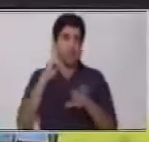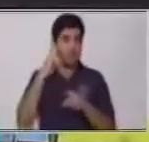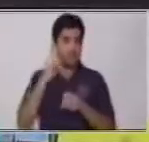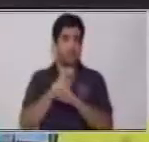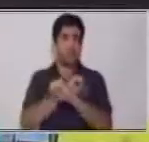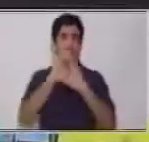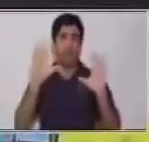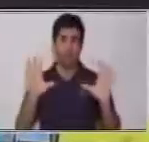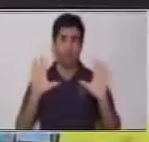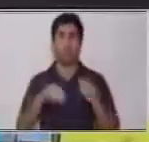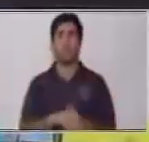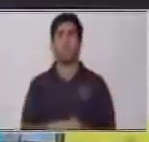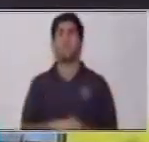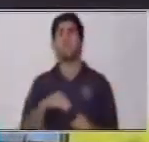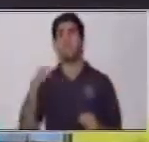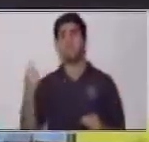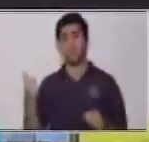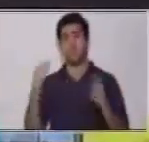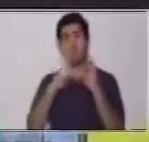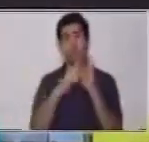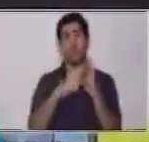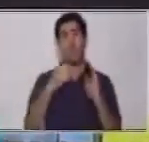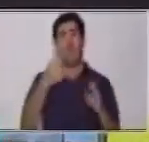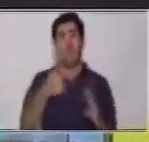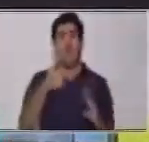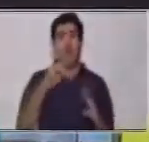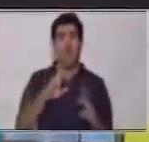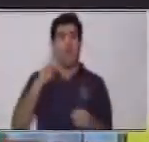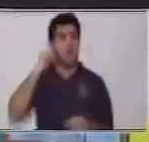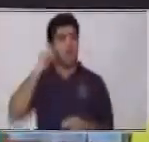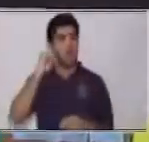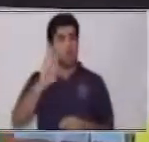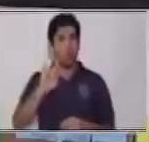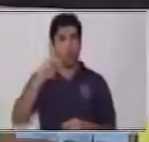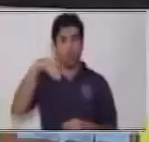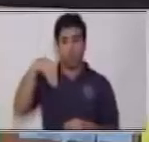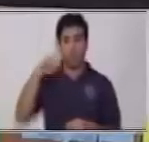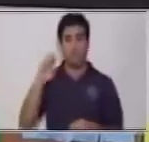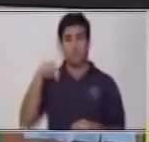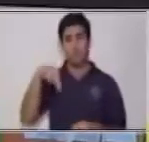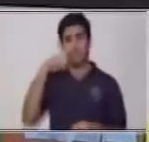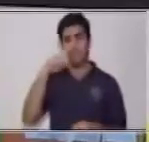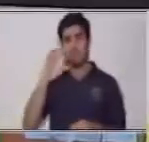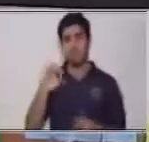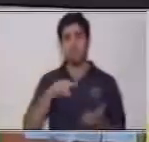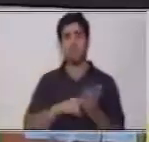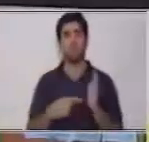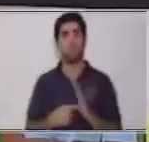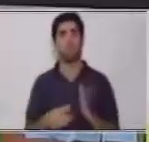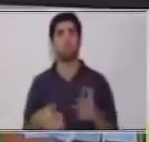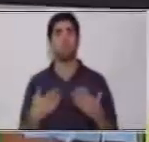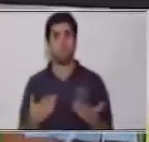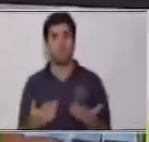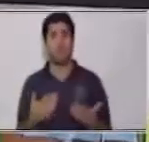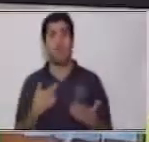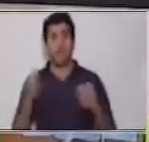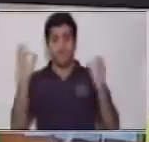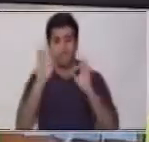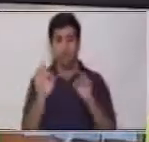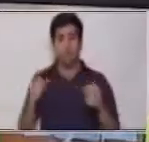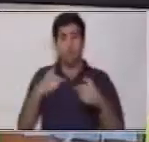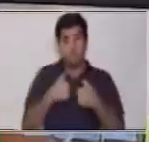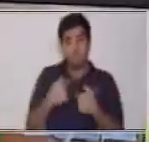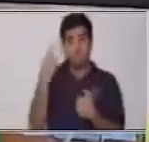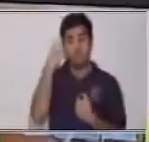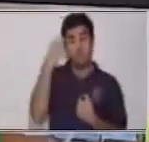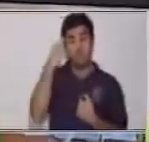Tenemos que entender que un argumento son los razonamientos que realiza una persona y su